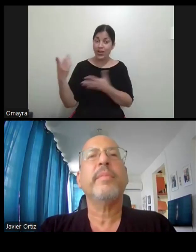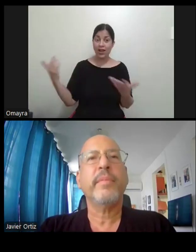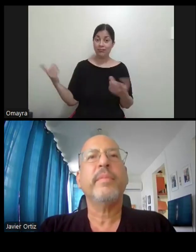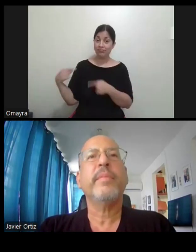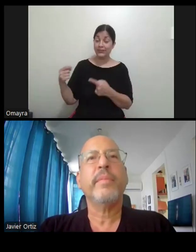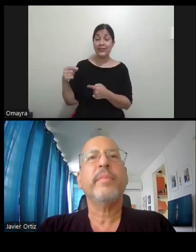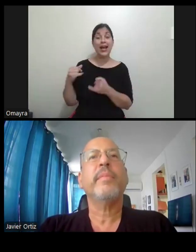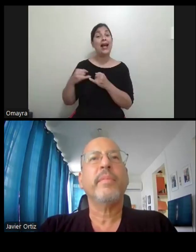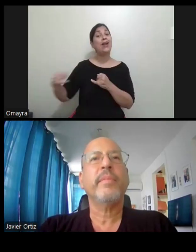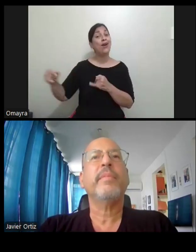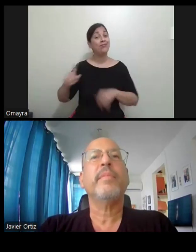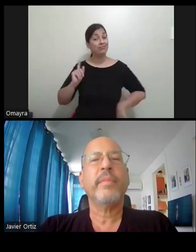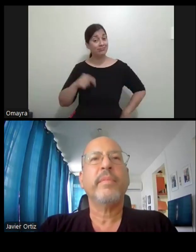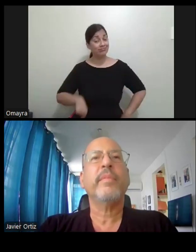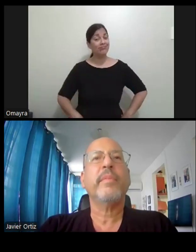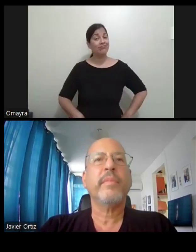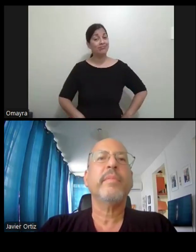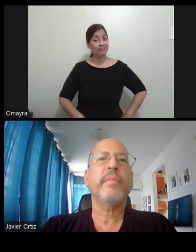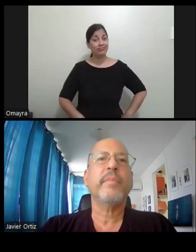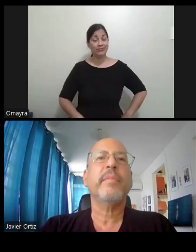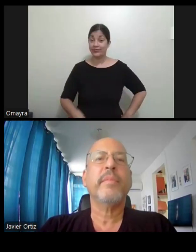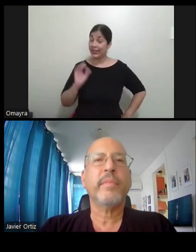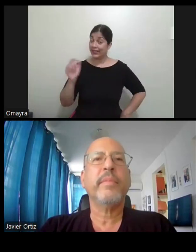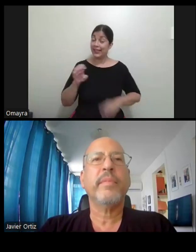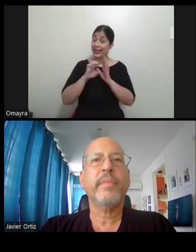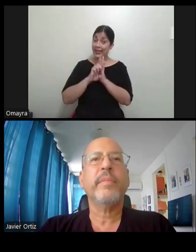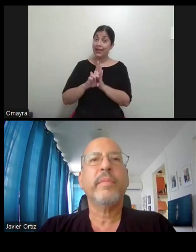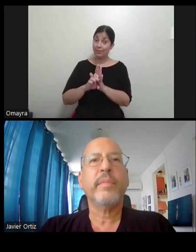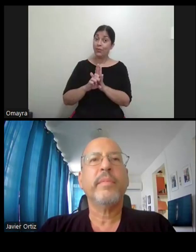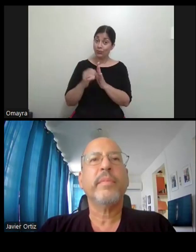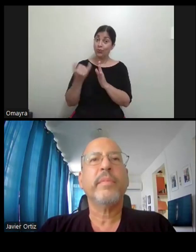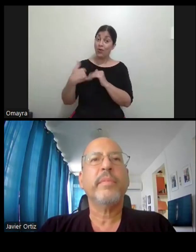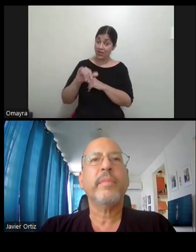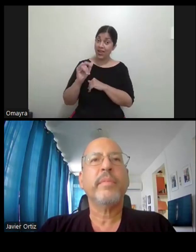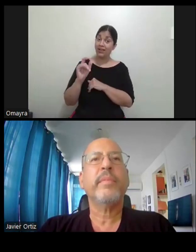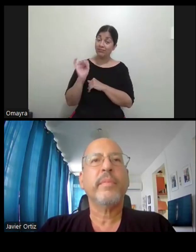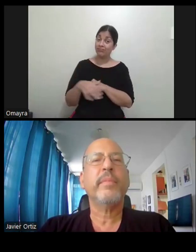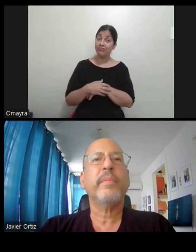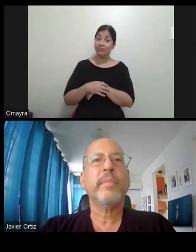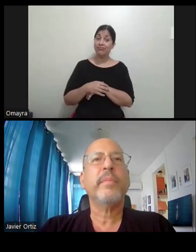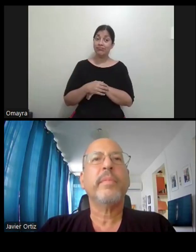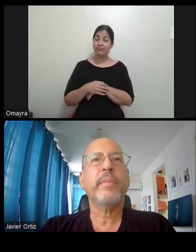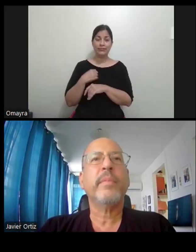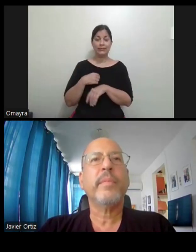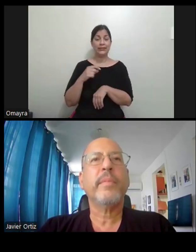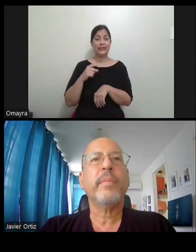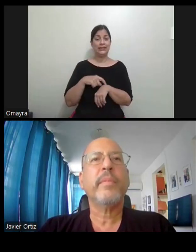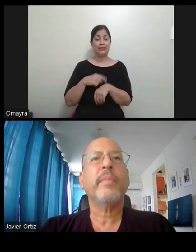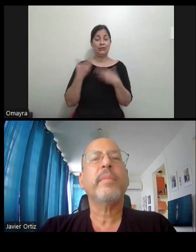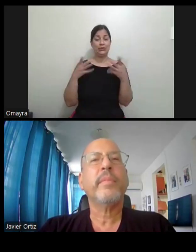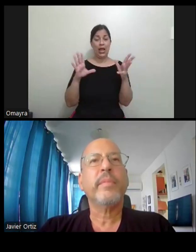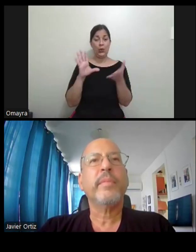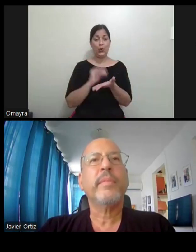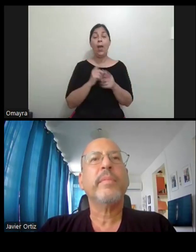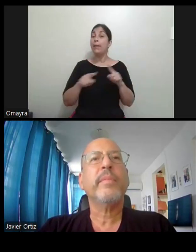análoga. Mira que todavía al día de hoy yo doy ese ejemplo. Todavía al día de hoy yo doy ese ejemplo. ya se nos acabó el programa, pero viene